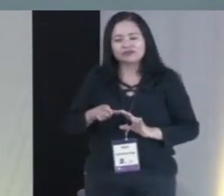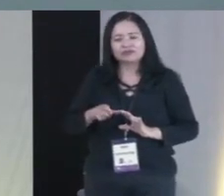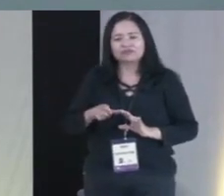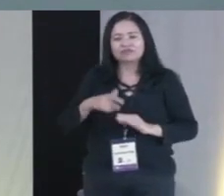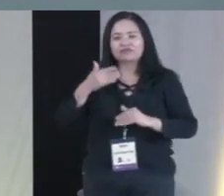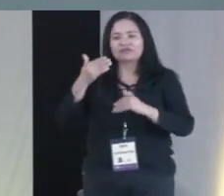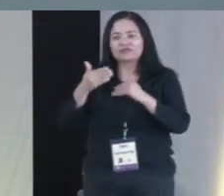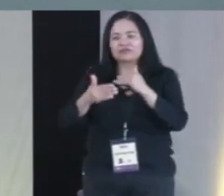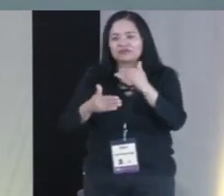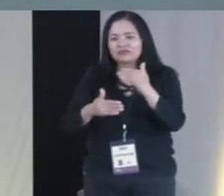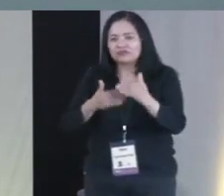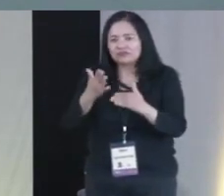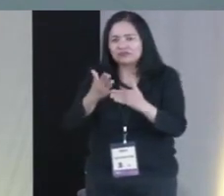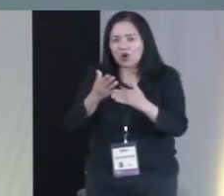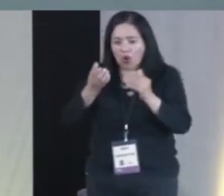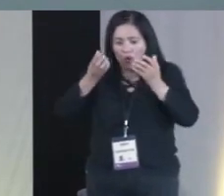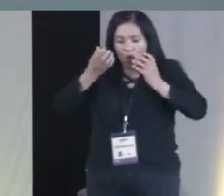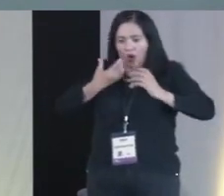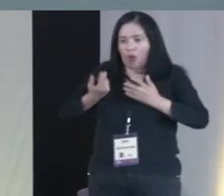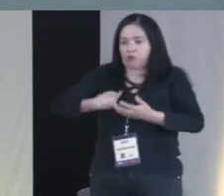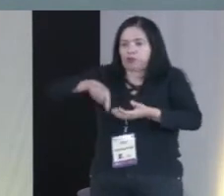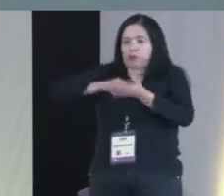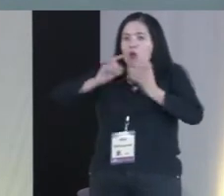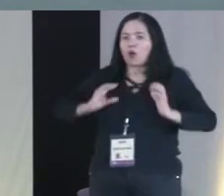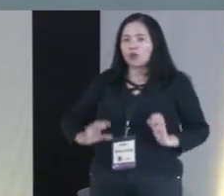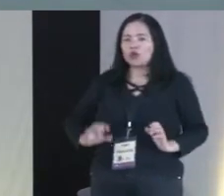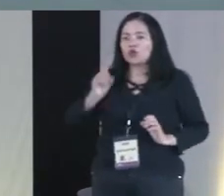al cuerpo de un zombi,